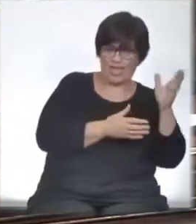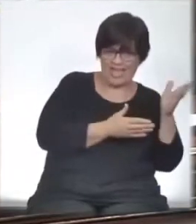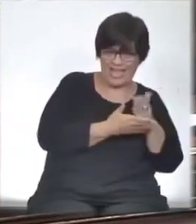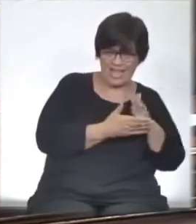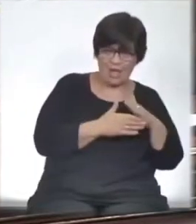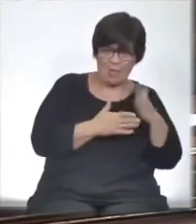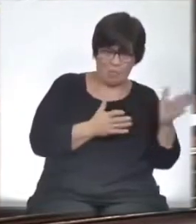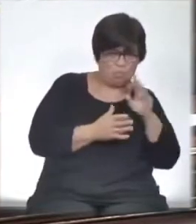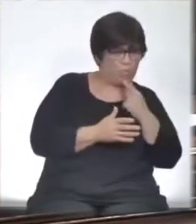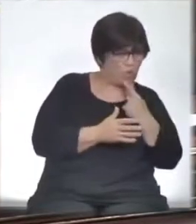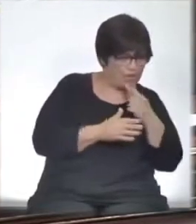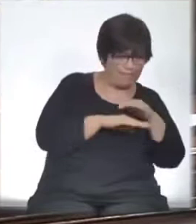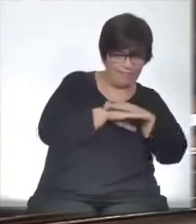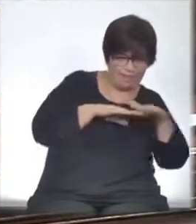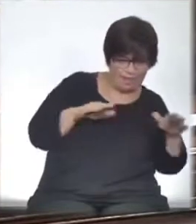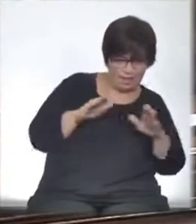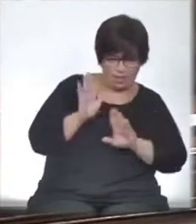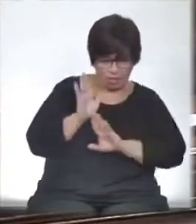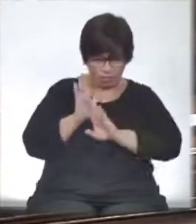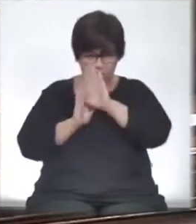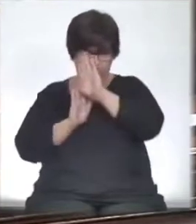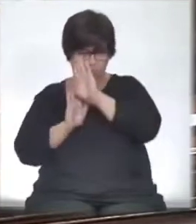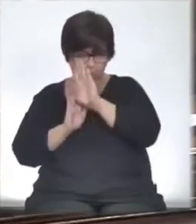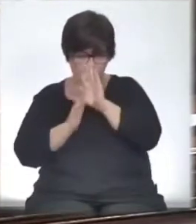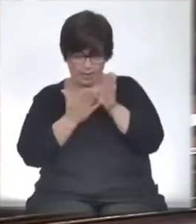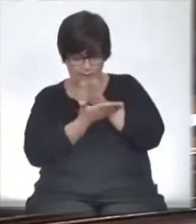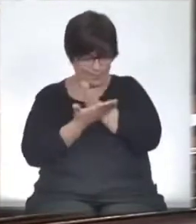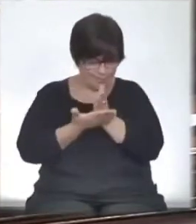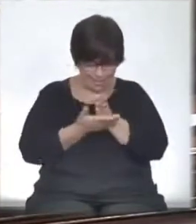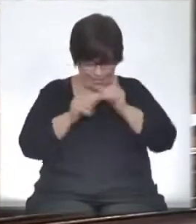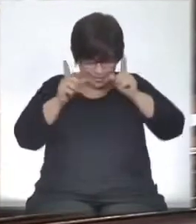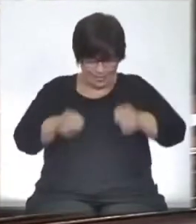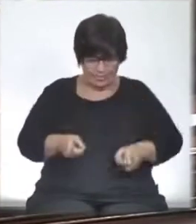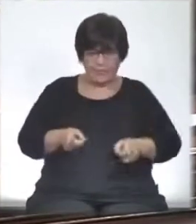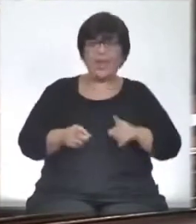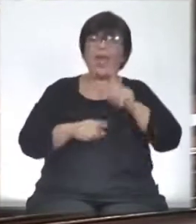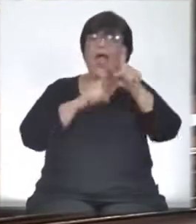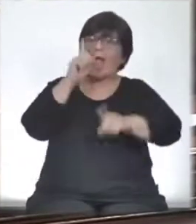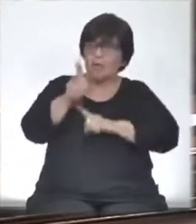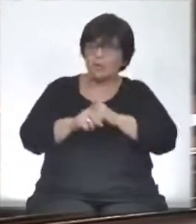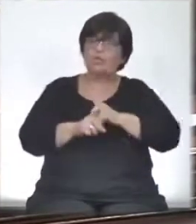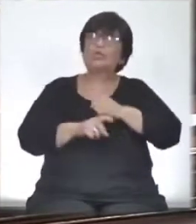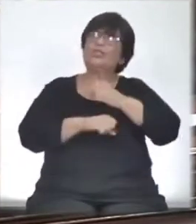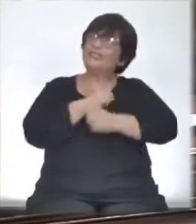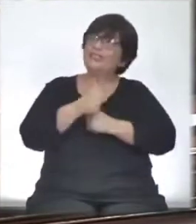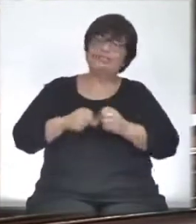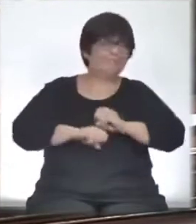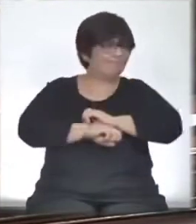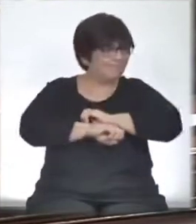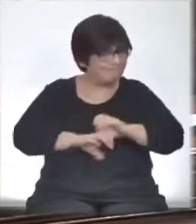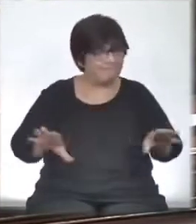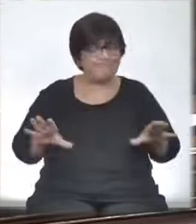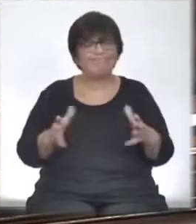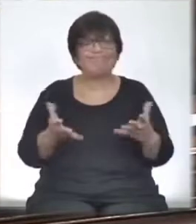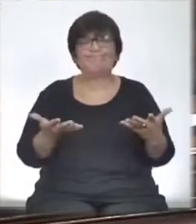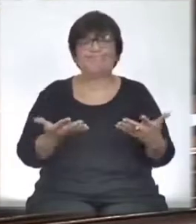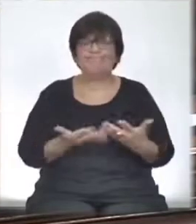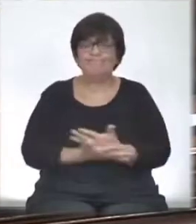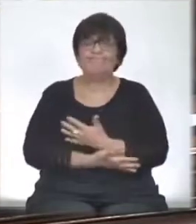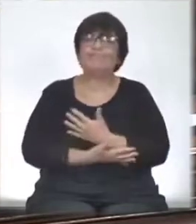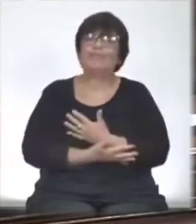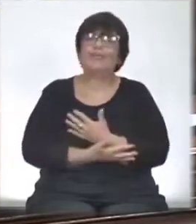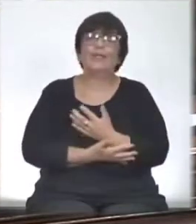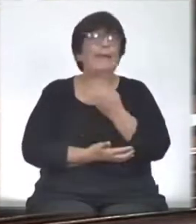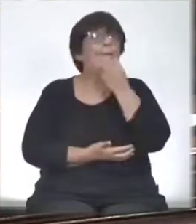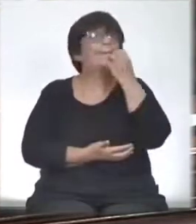centro. Hemos vivido años ingratos. Yo diría que quizás los